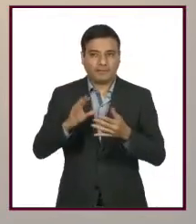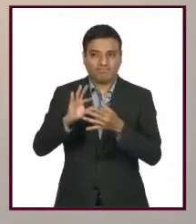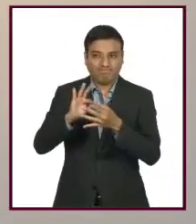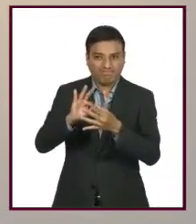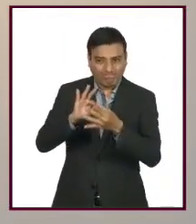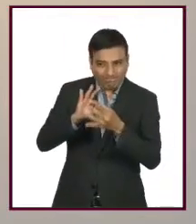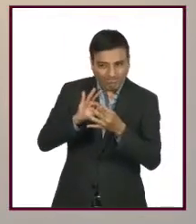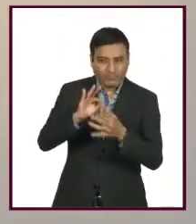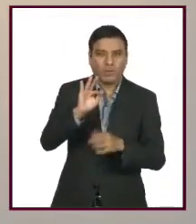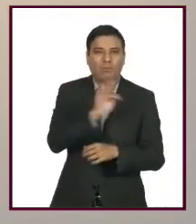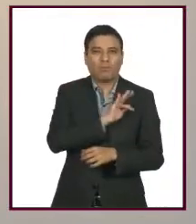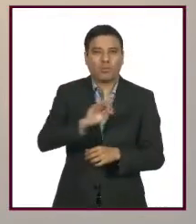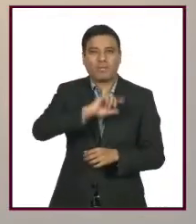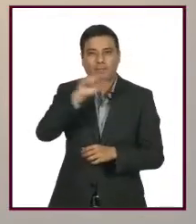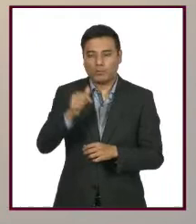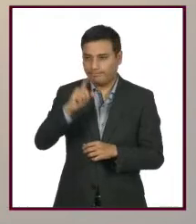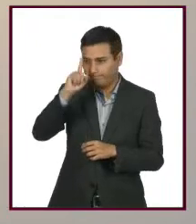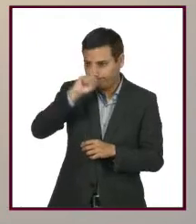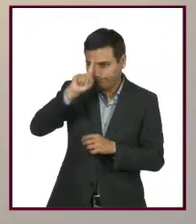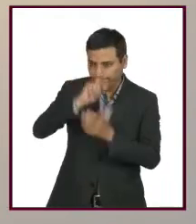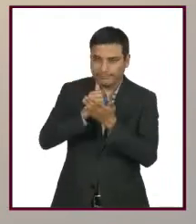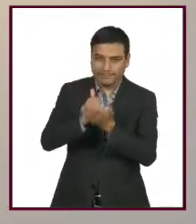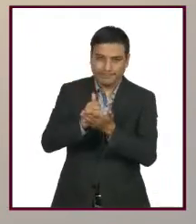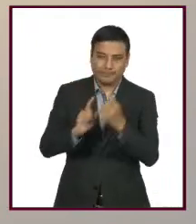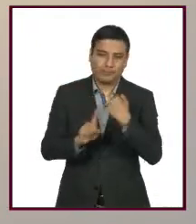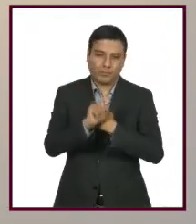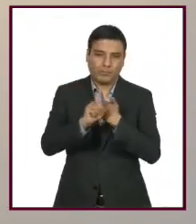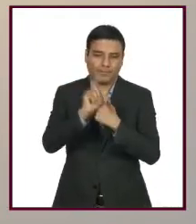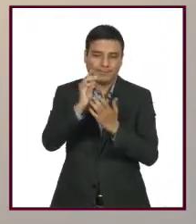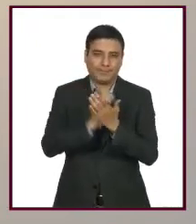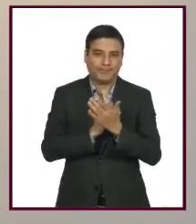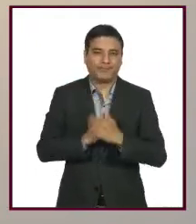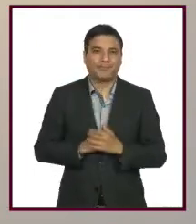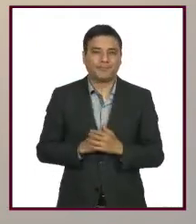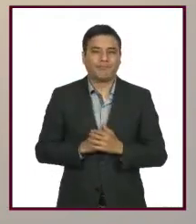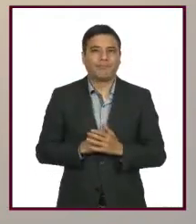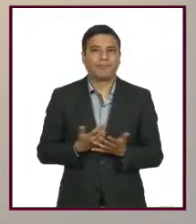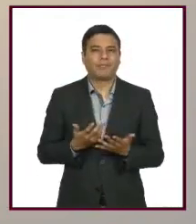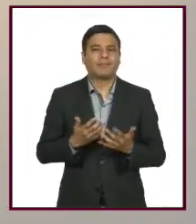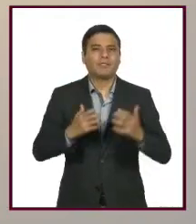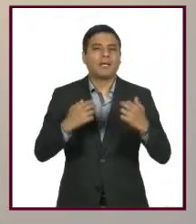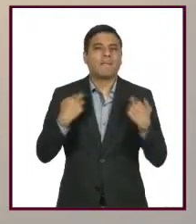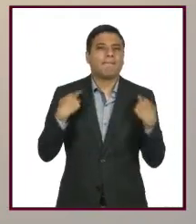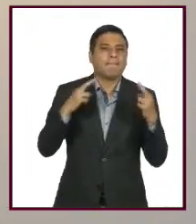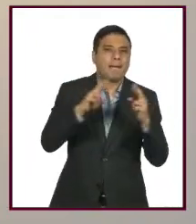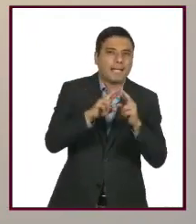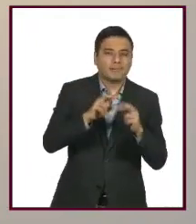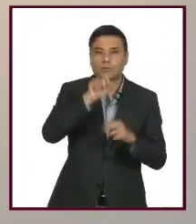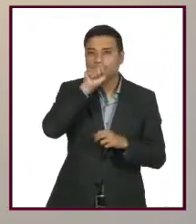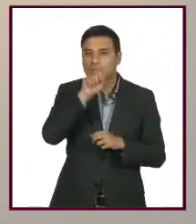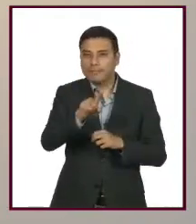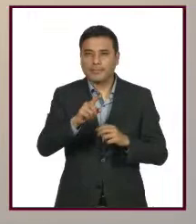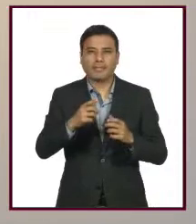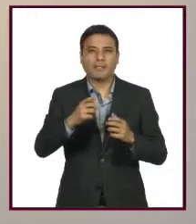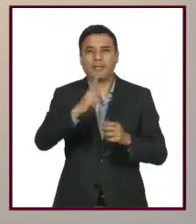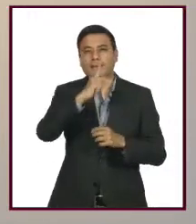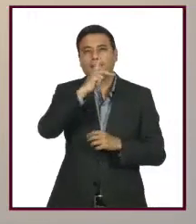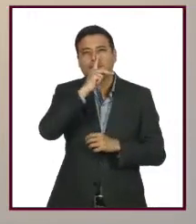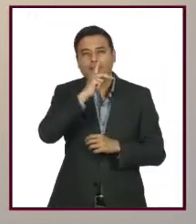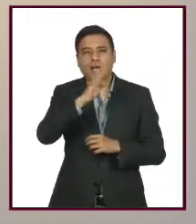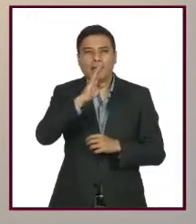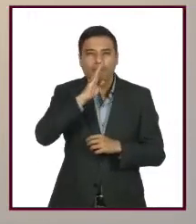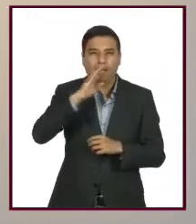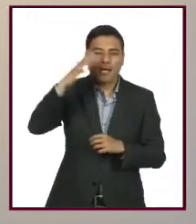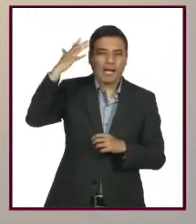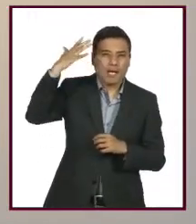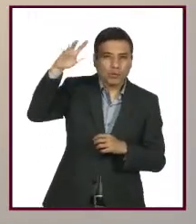adolescentes y poderlos ayudar si están teniendo algún tipo de problema. ¿Qué tenemos que hacer tanto los docentes como todos los adultos que estamos en contacto,